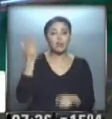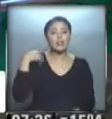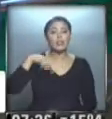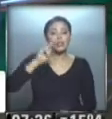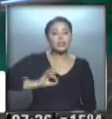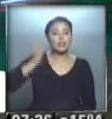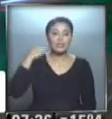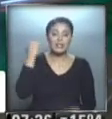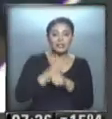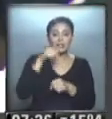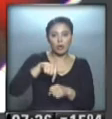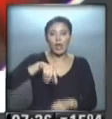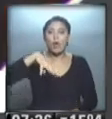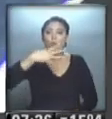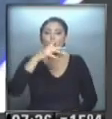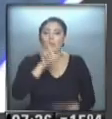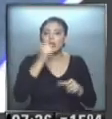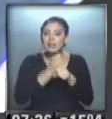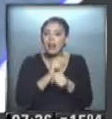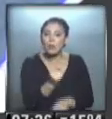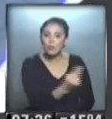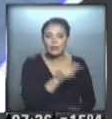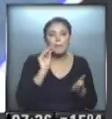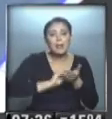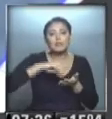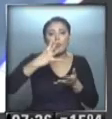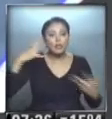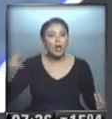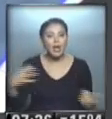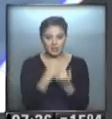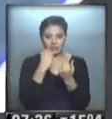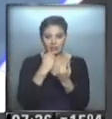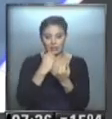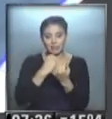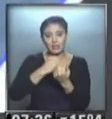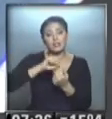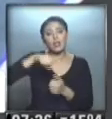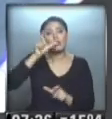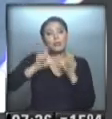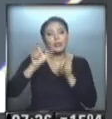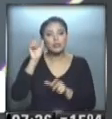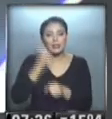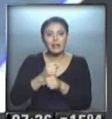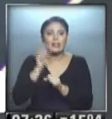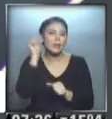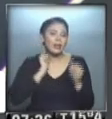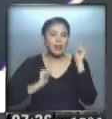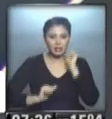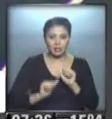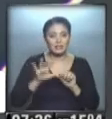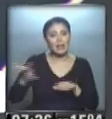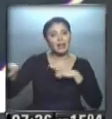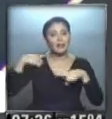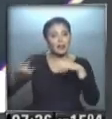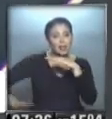2 años hubo 4 muertes de trabajadores y 4 accidentes que dejaron a otros trabajadores con secuelas, según el representante gremial,